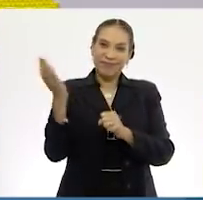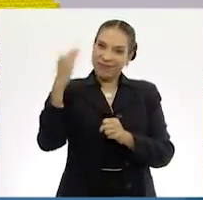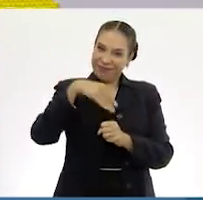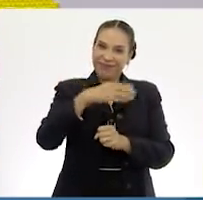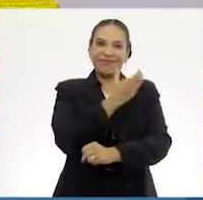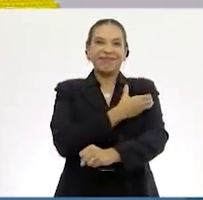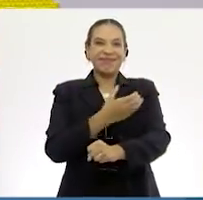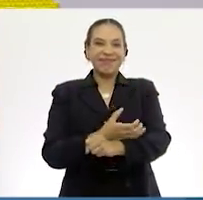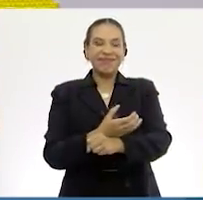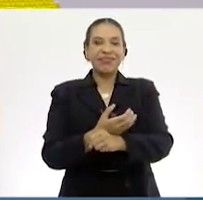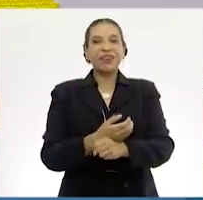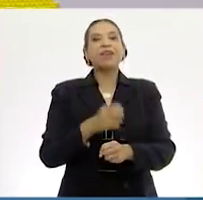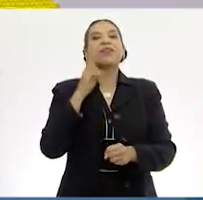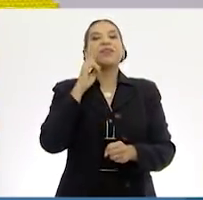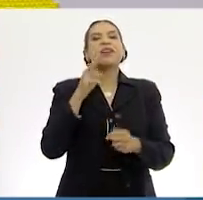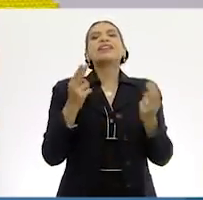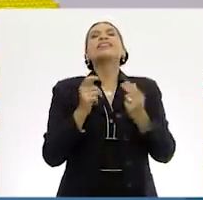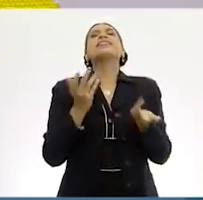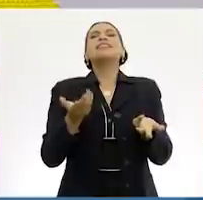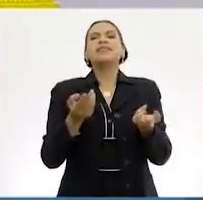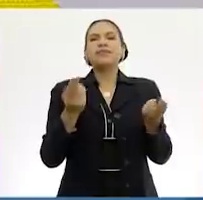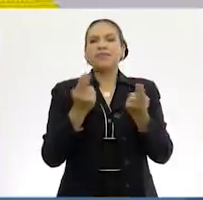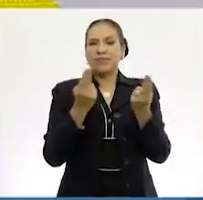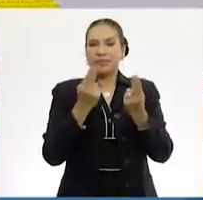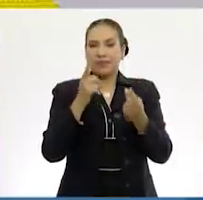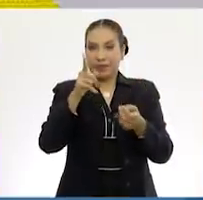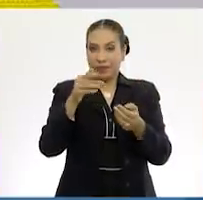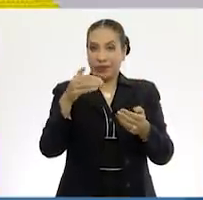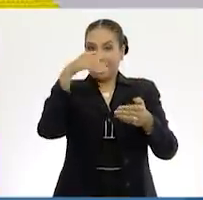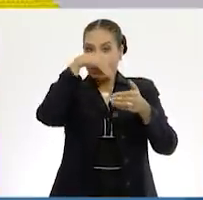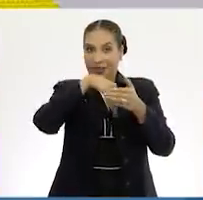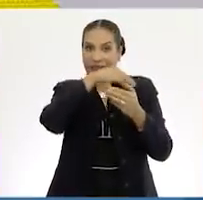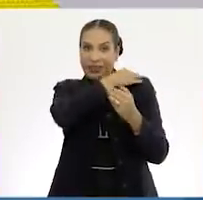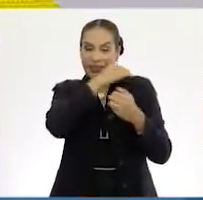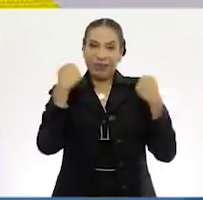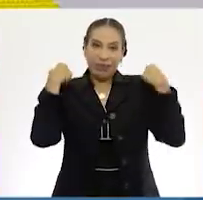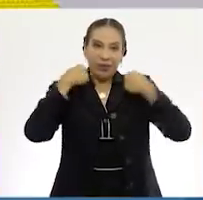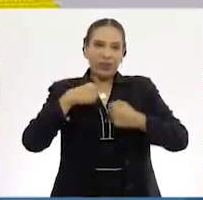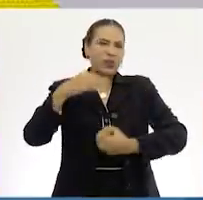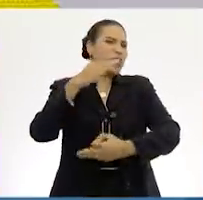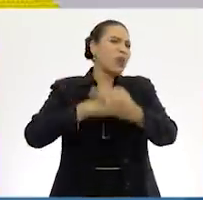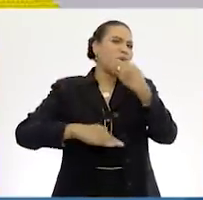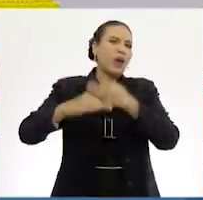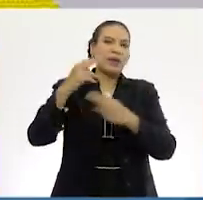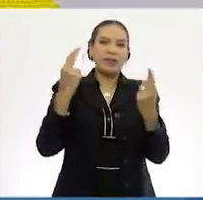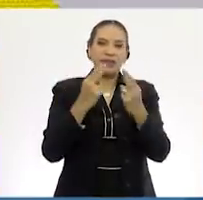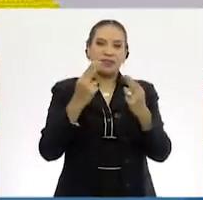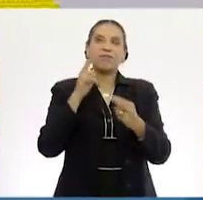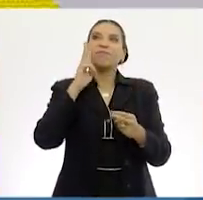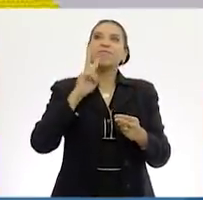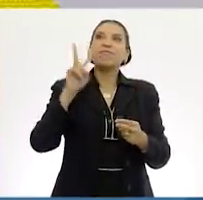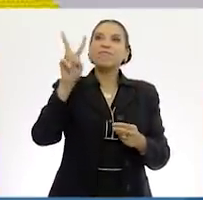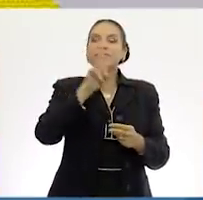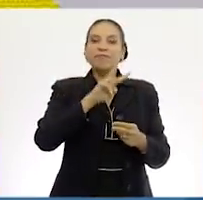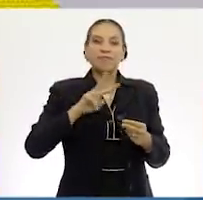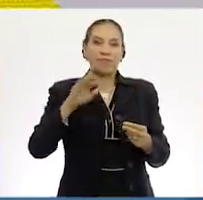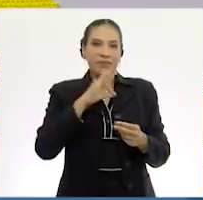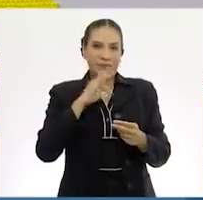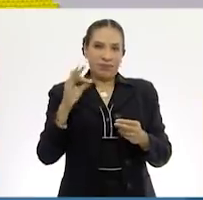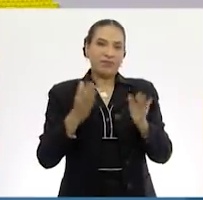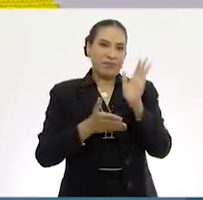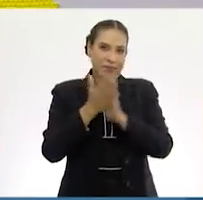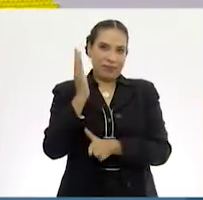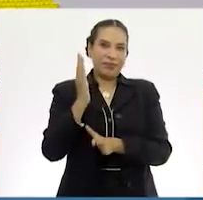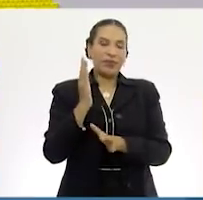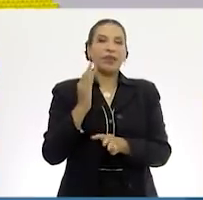acompañan? Vamos a necesitar que en su mochila lleven todo lo necesario para ir de expedición, así como